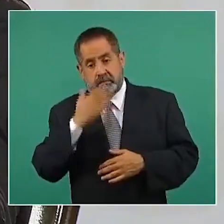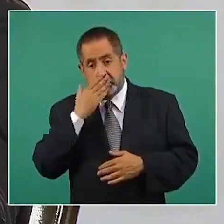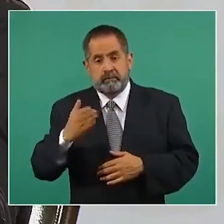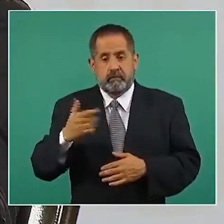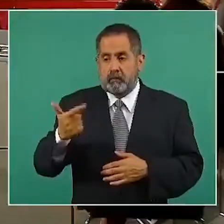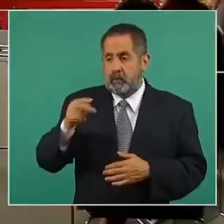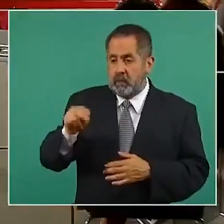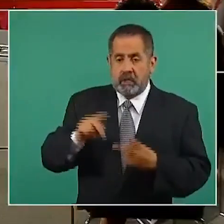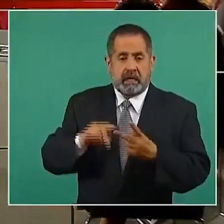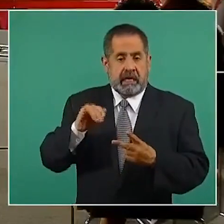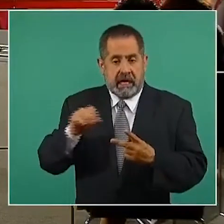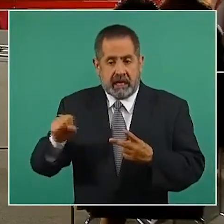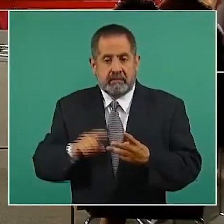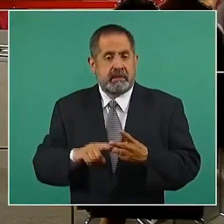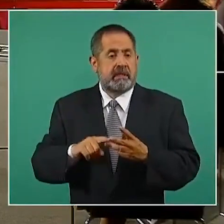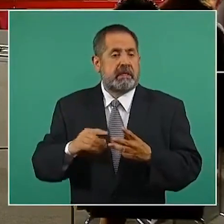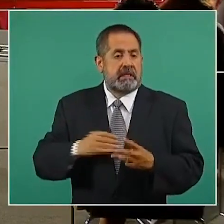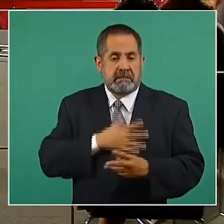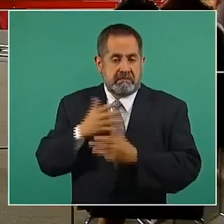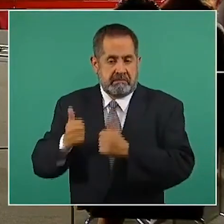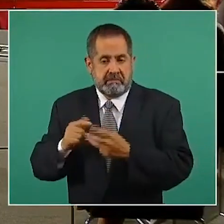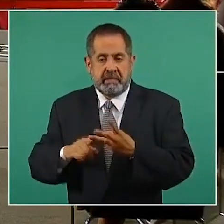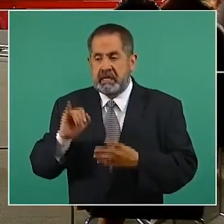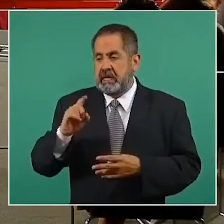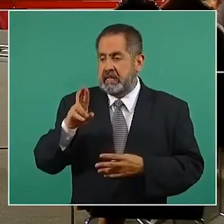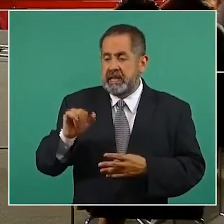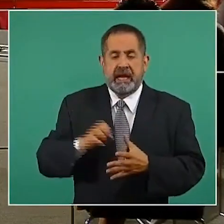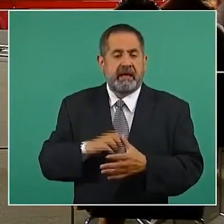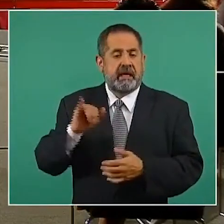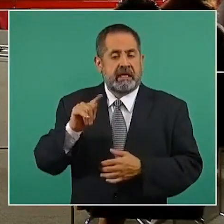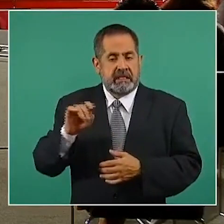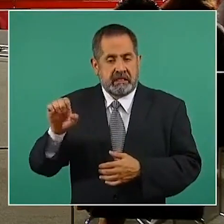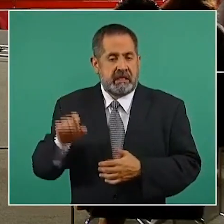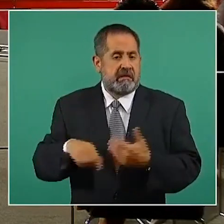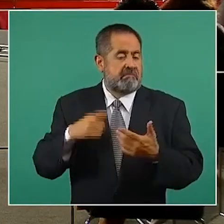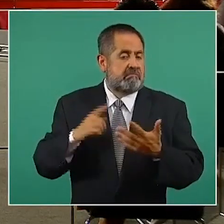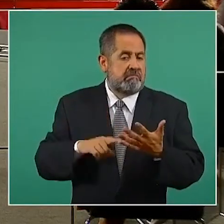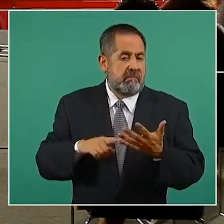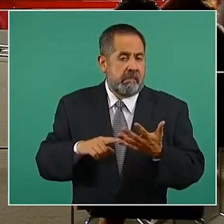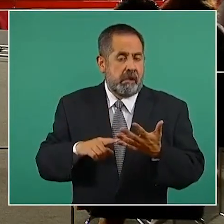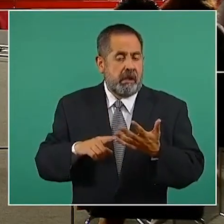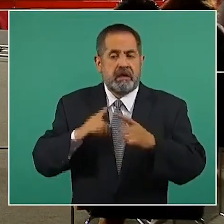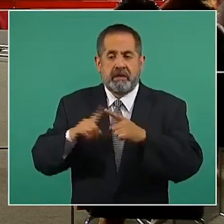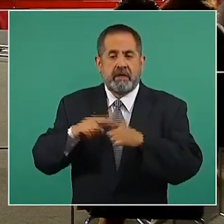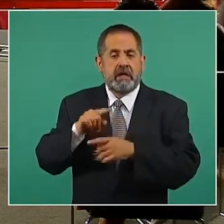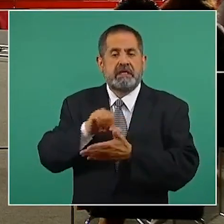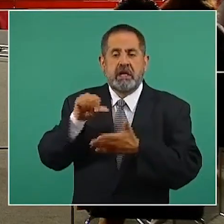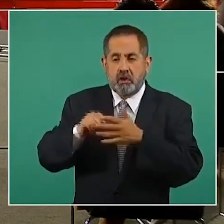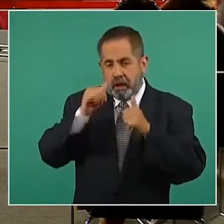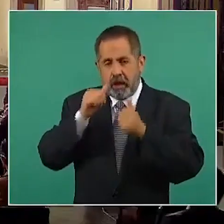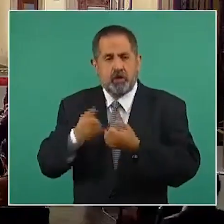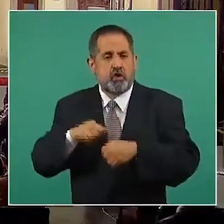Guardia Nacional, el IMSS Bienestar, el INDRE, el ISSSTE, los Centros de Prevención y